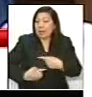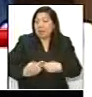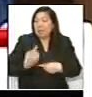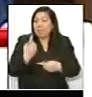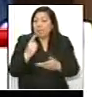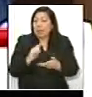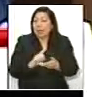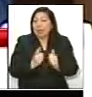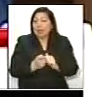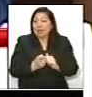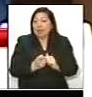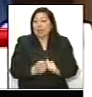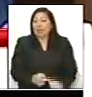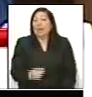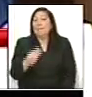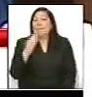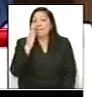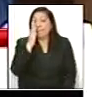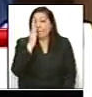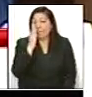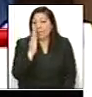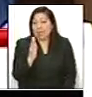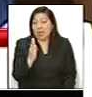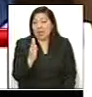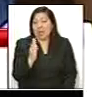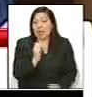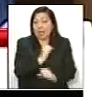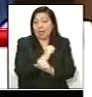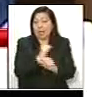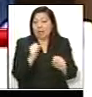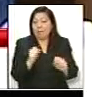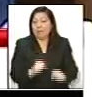para cambiarlo a los días miércoles por la mañana.